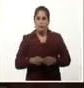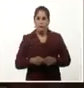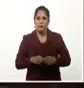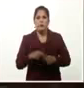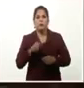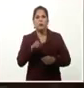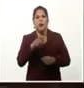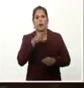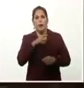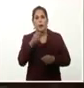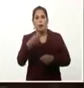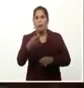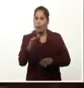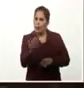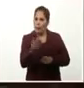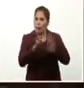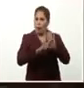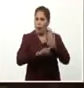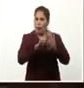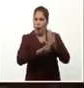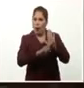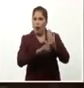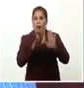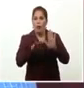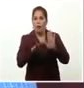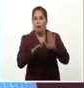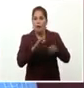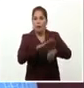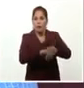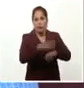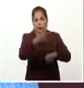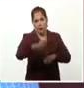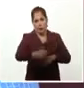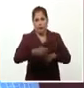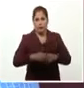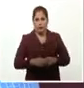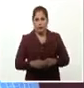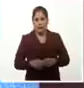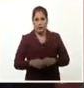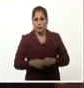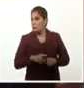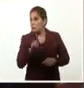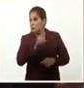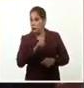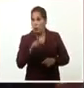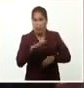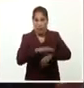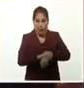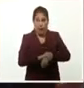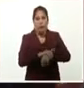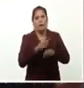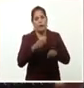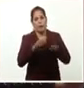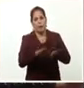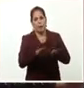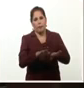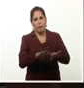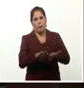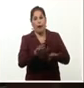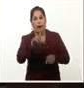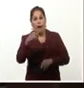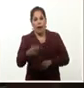para nombrar abogado, puede serlo a partir de que tenga una medida cautelar impuesta. De lo contrario, usted tiene que esperar el momento que la ley